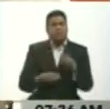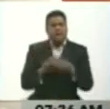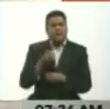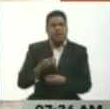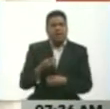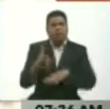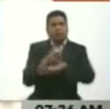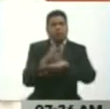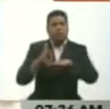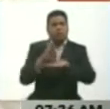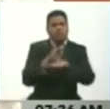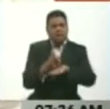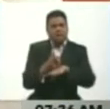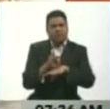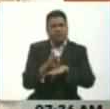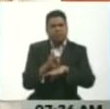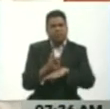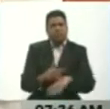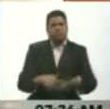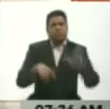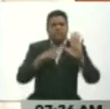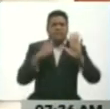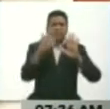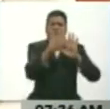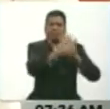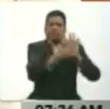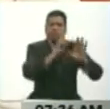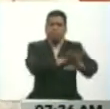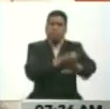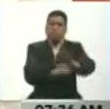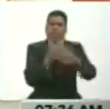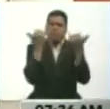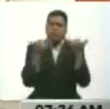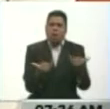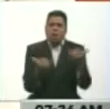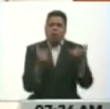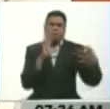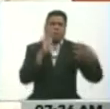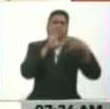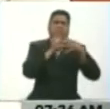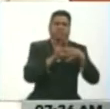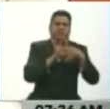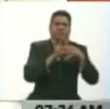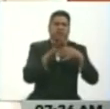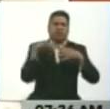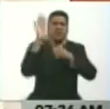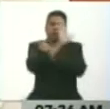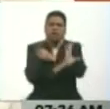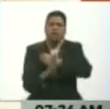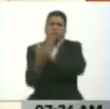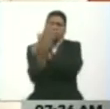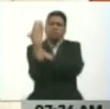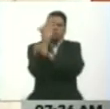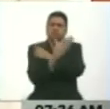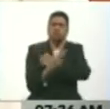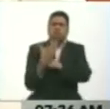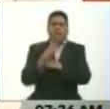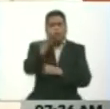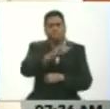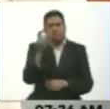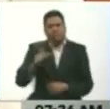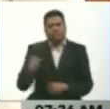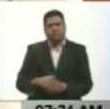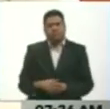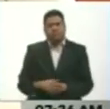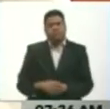nosotros tenemos, es decir, esos cinco poderes que ahorita interactúan, que tienen como misión proteger al ciudadano, desaparezcan. Por eso que el